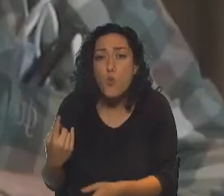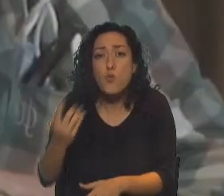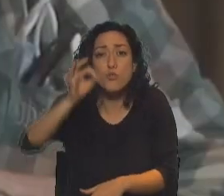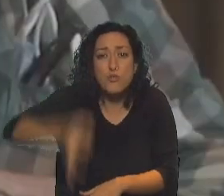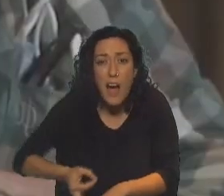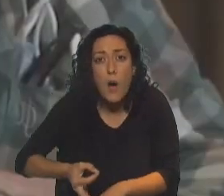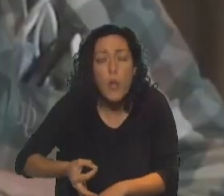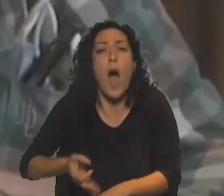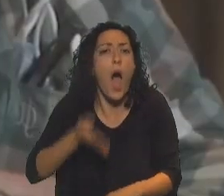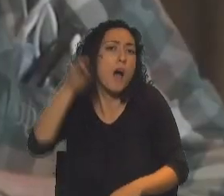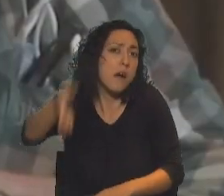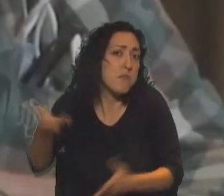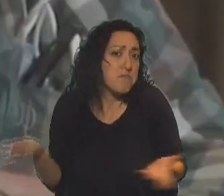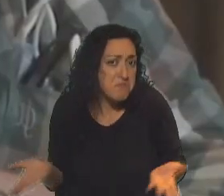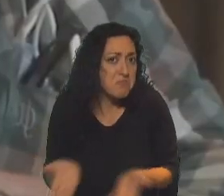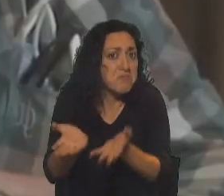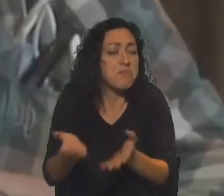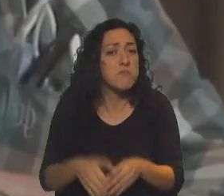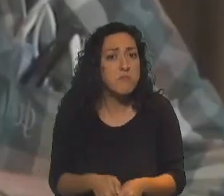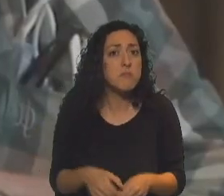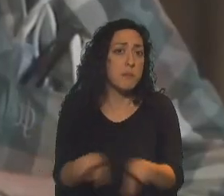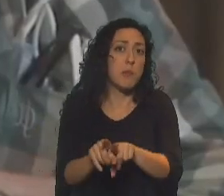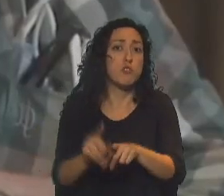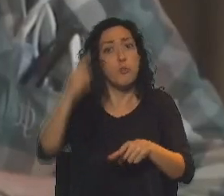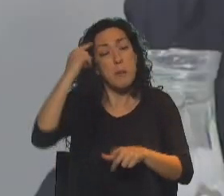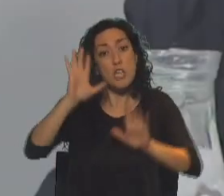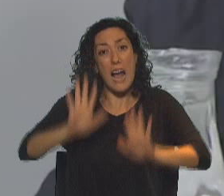Ese es el orden. Por lo menos para mí ese es el orden.